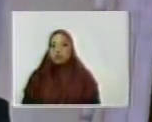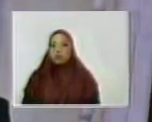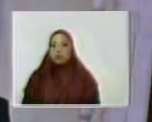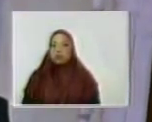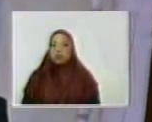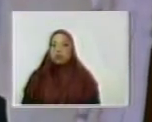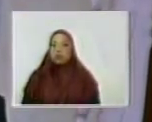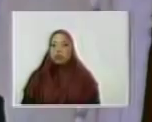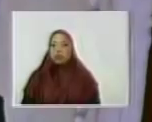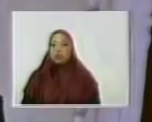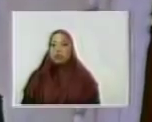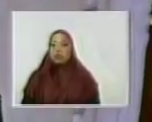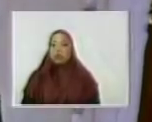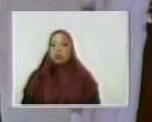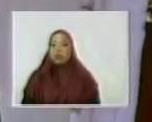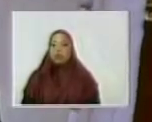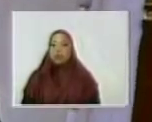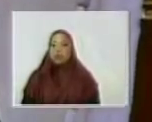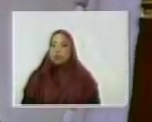esta